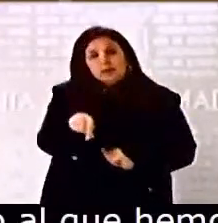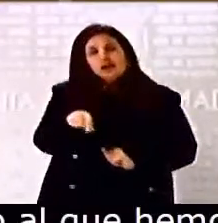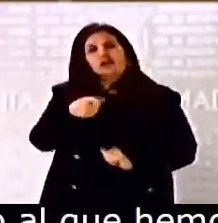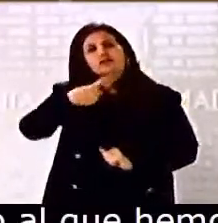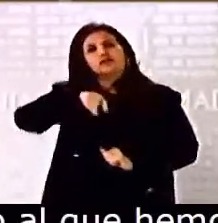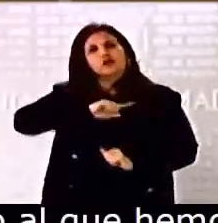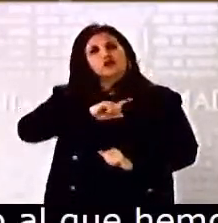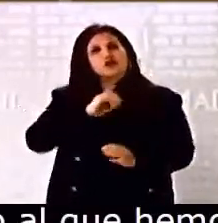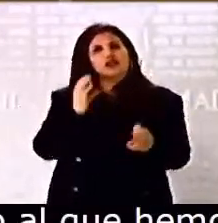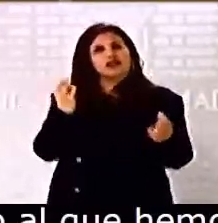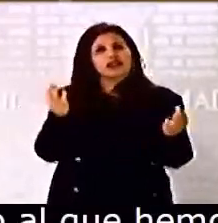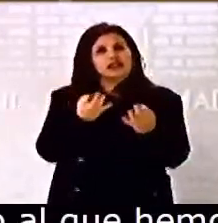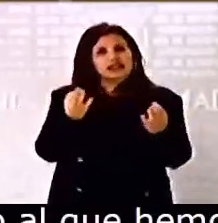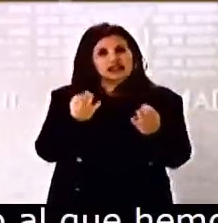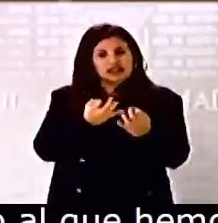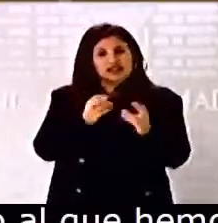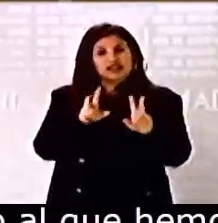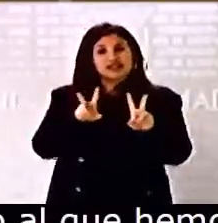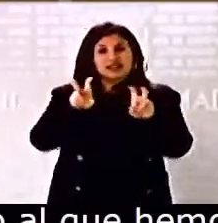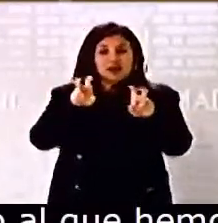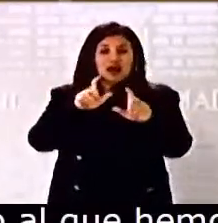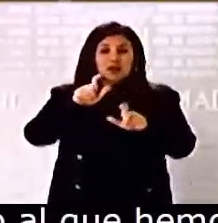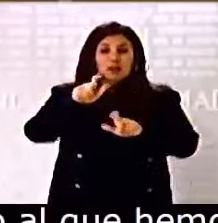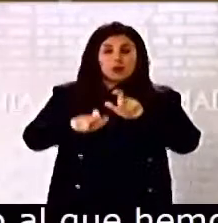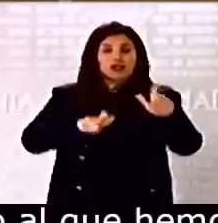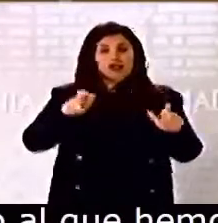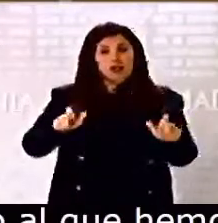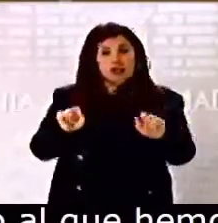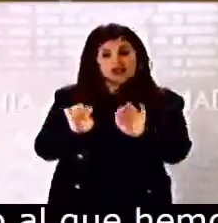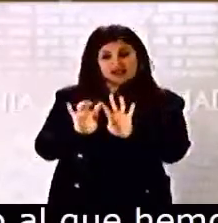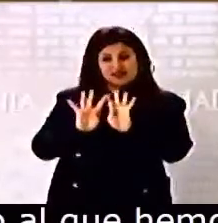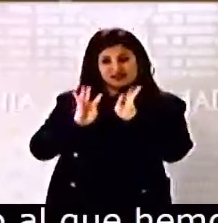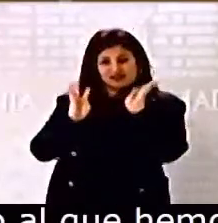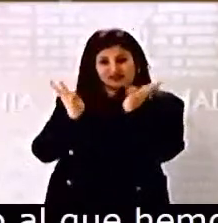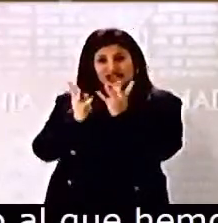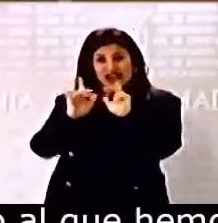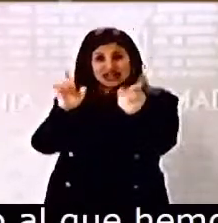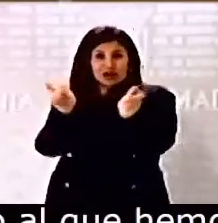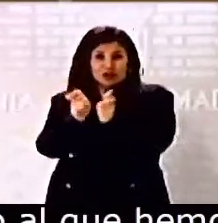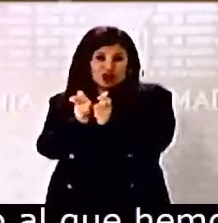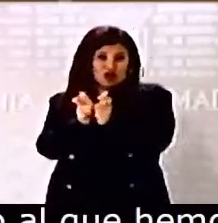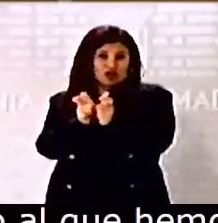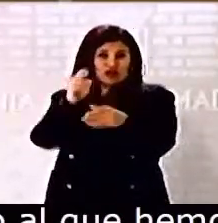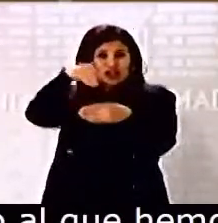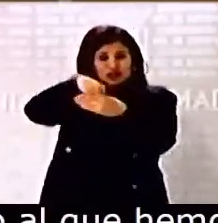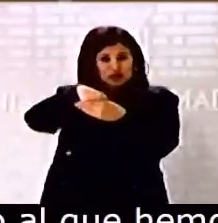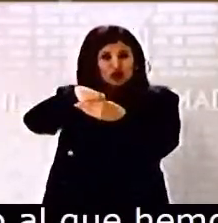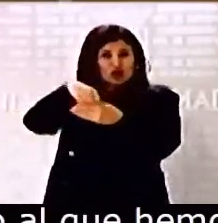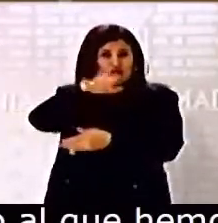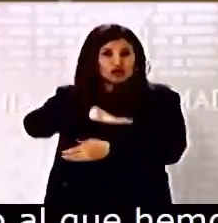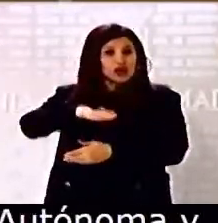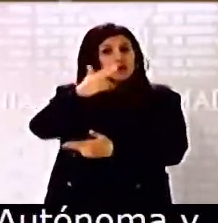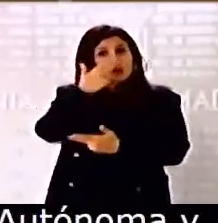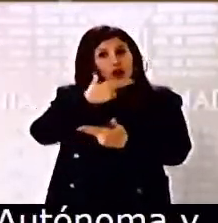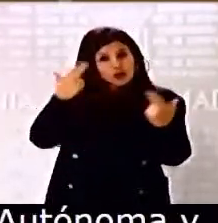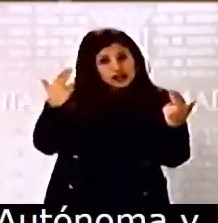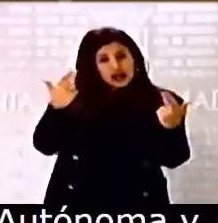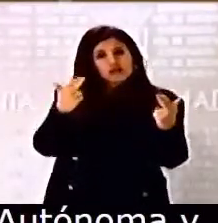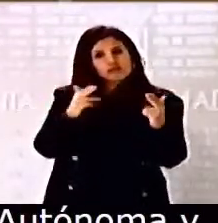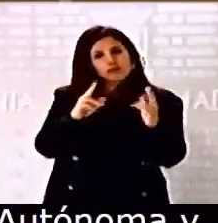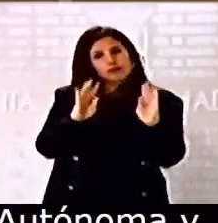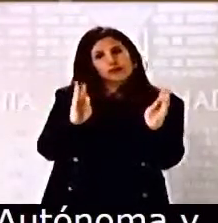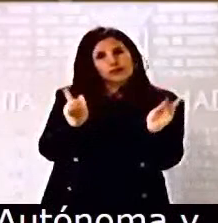disminución en cuanto al número de personas que se pueden reunir en el interior de los espacios públicos y, además,